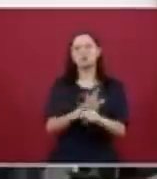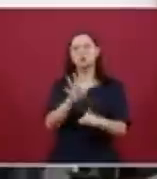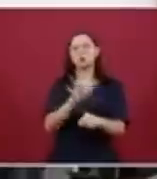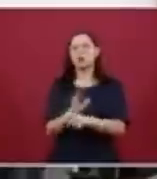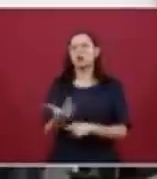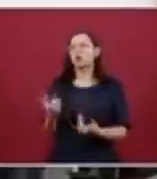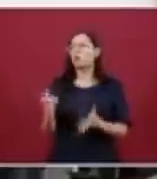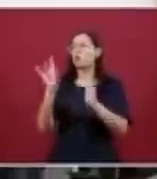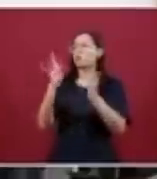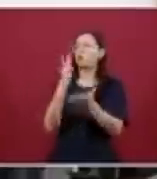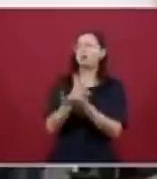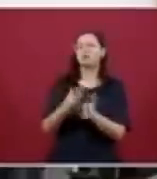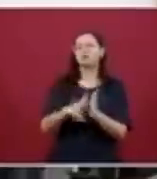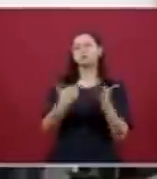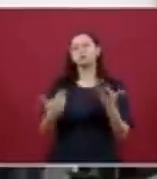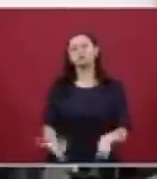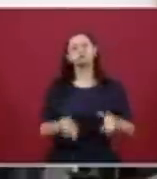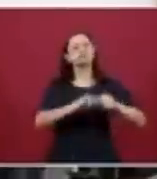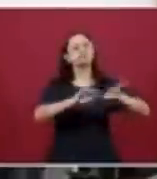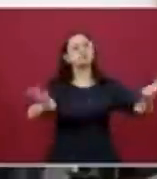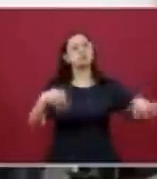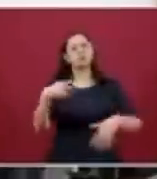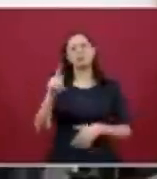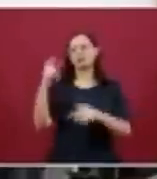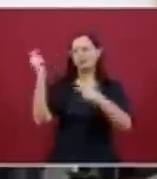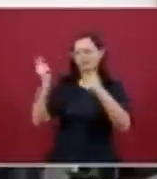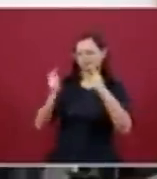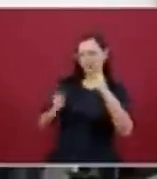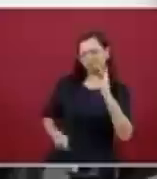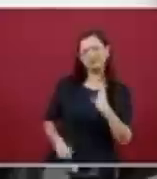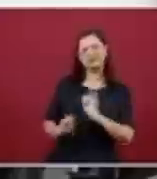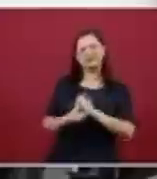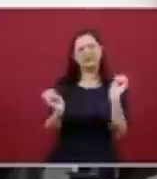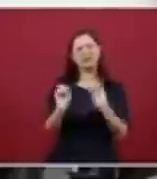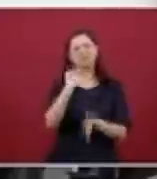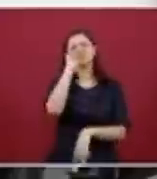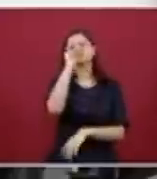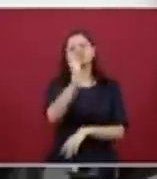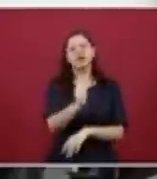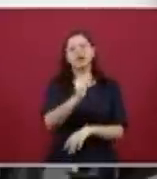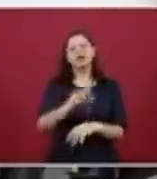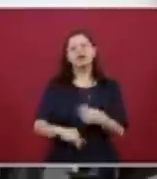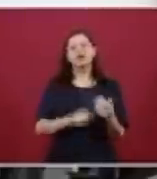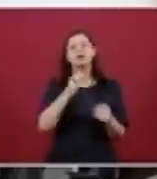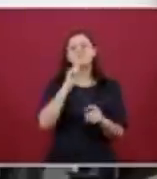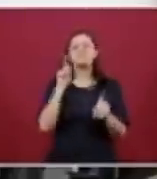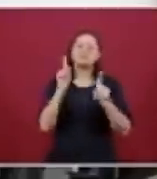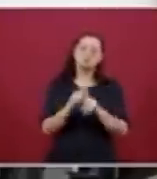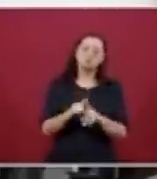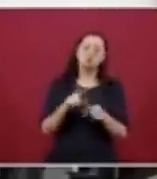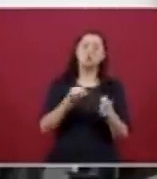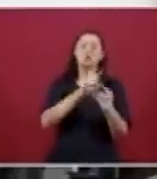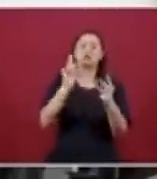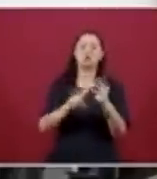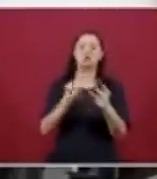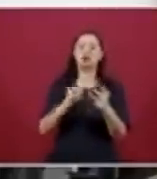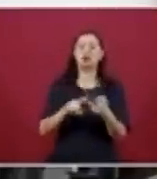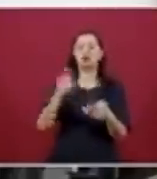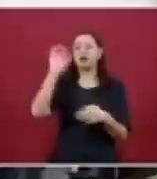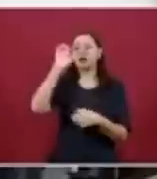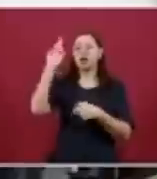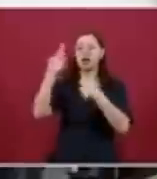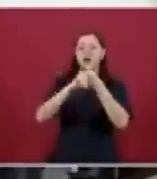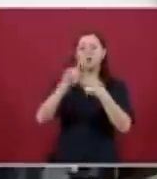boletín informar y no se detallaba. Y también, ¿cómo ve Europa la puesta en marcha del